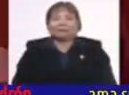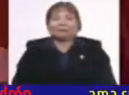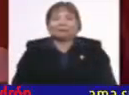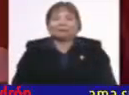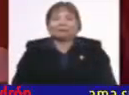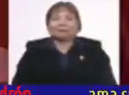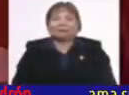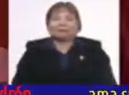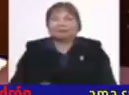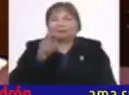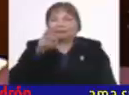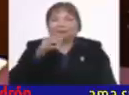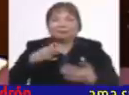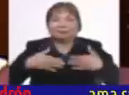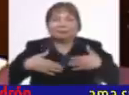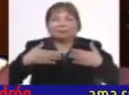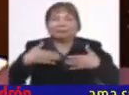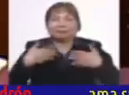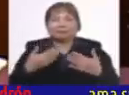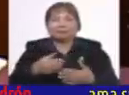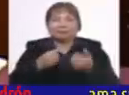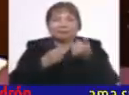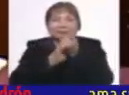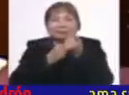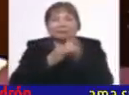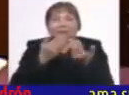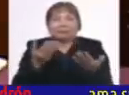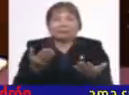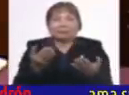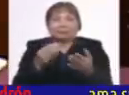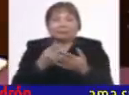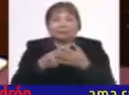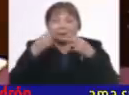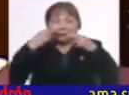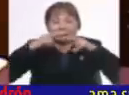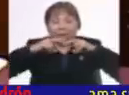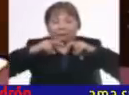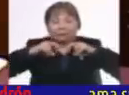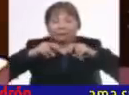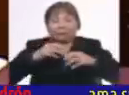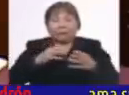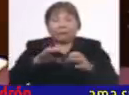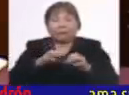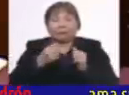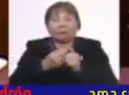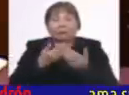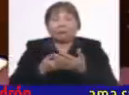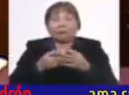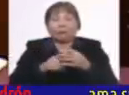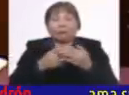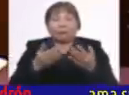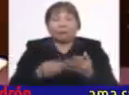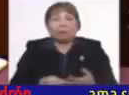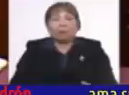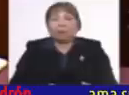lo que usted nos pudiera apoyar en esta investigación que queremos hacer al presidente con que